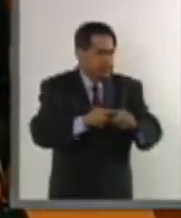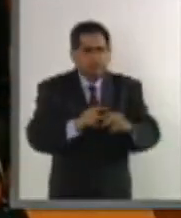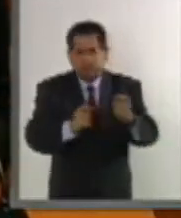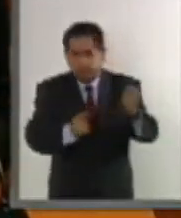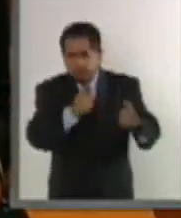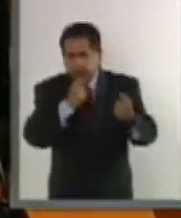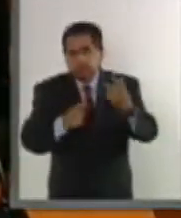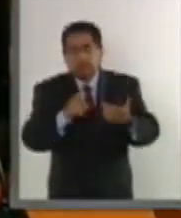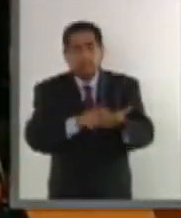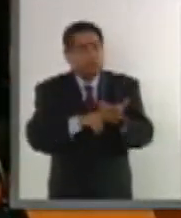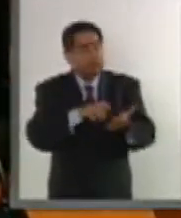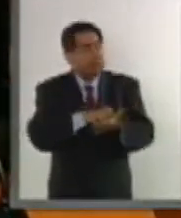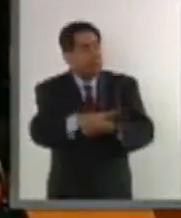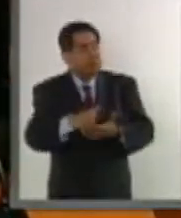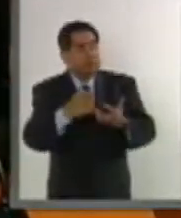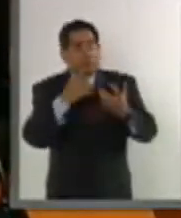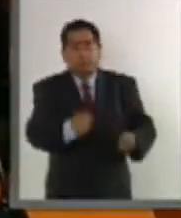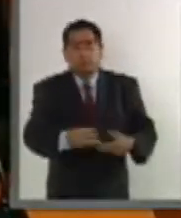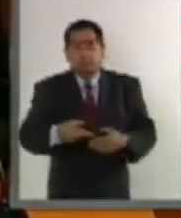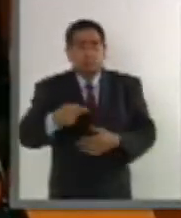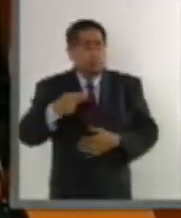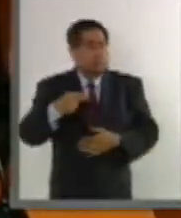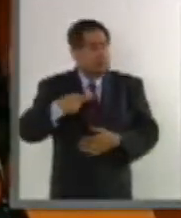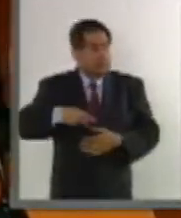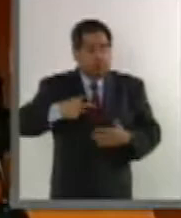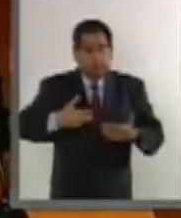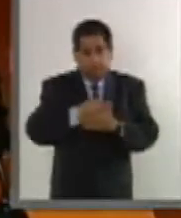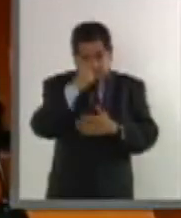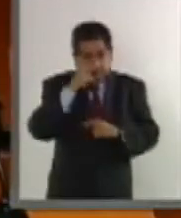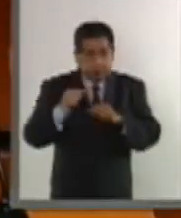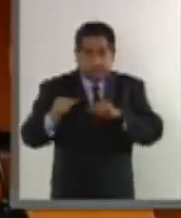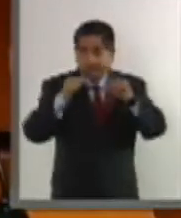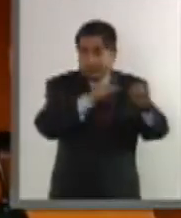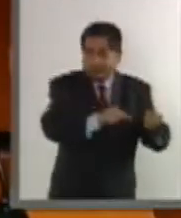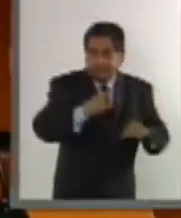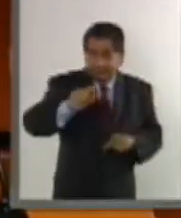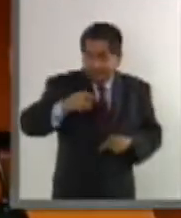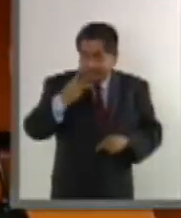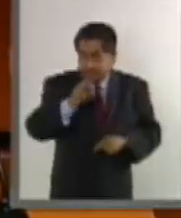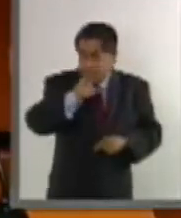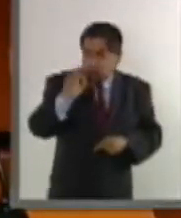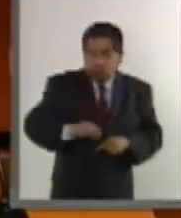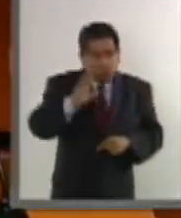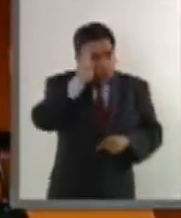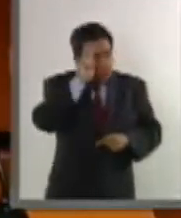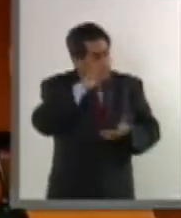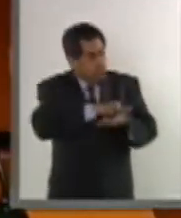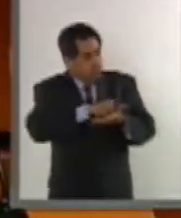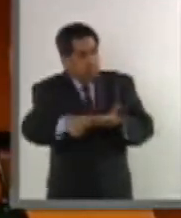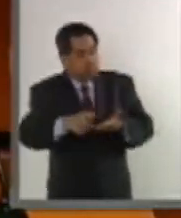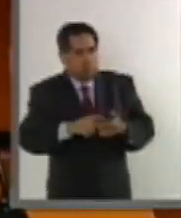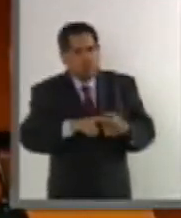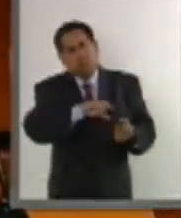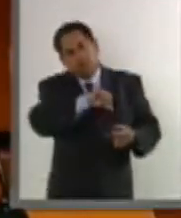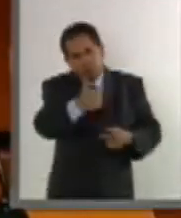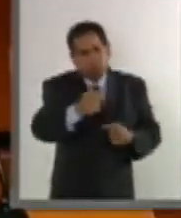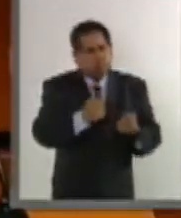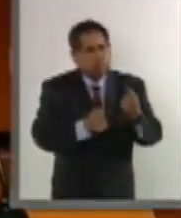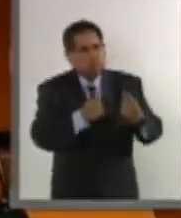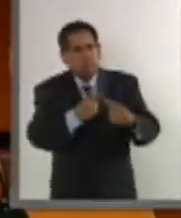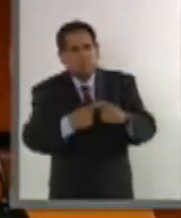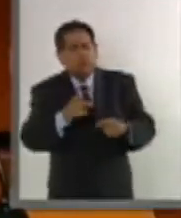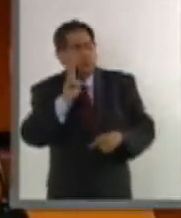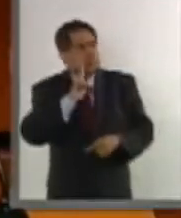algunos la población mexicana representa el 23% del total de la población, pero en algunos otros